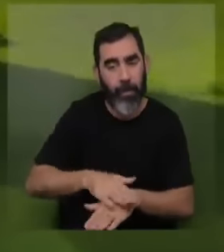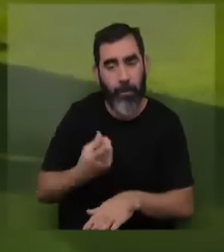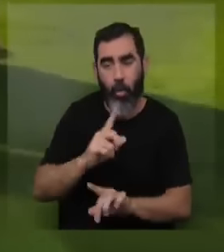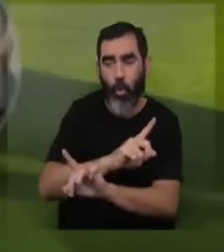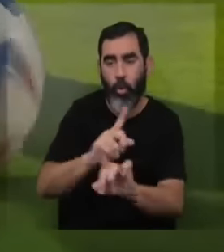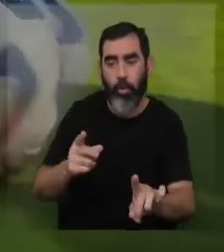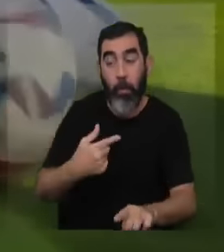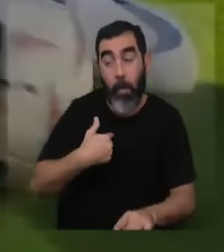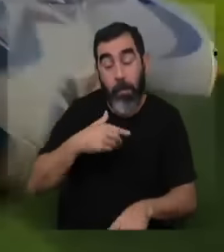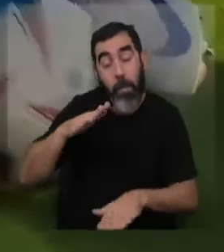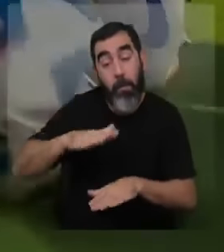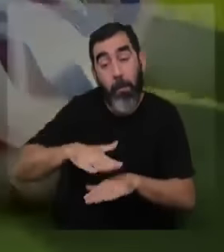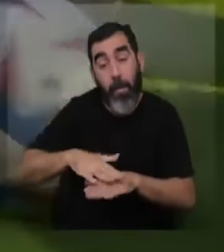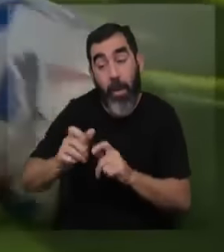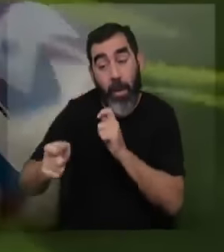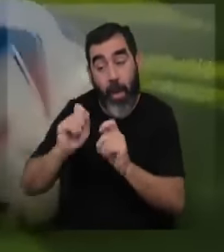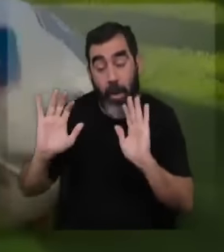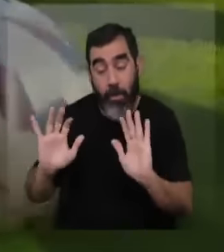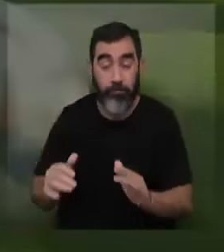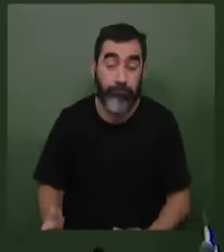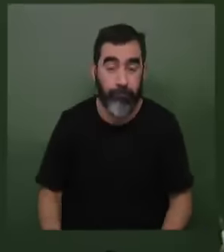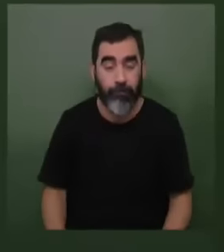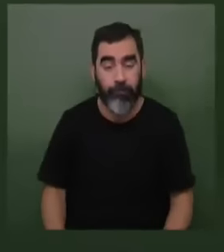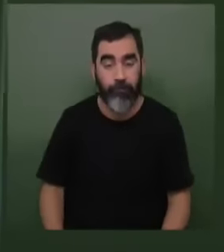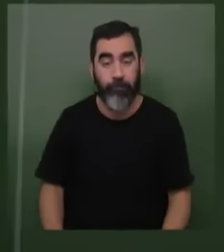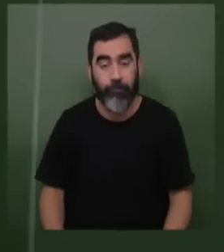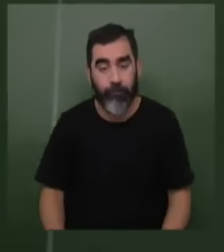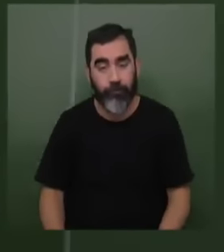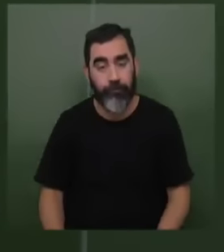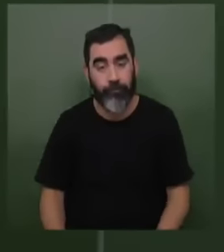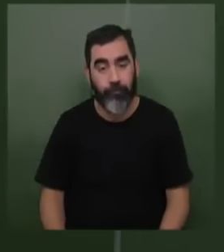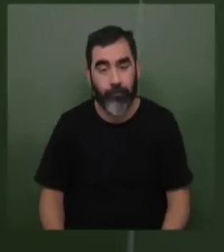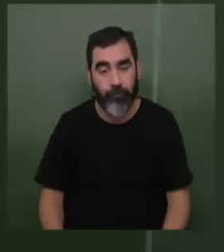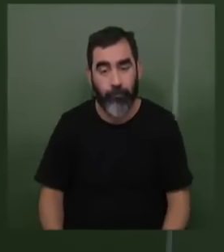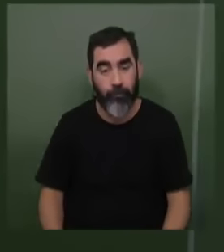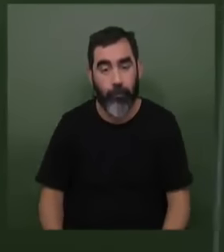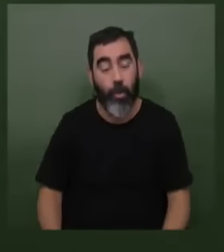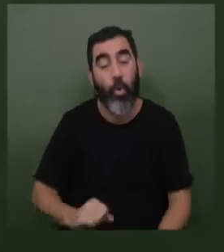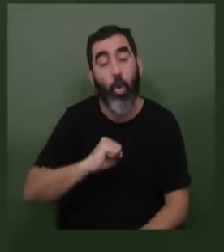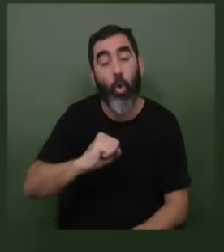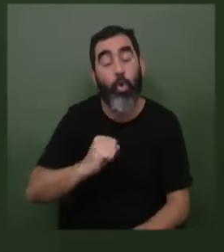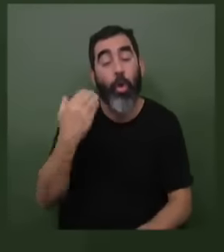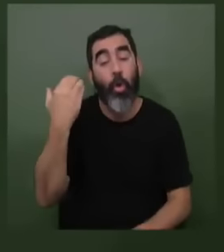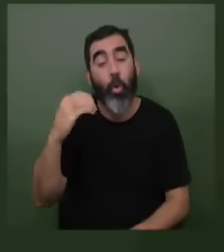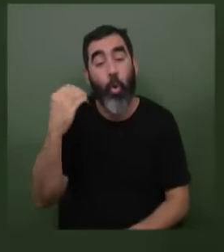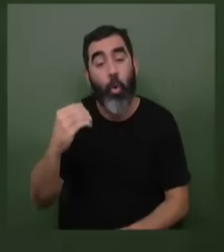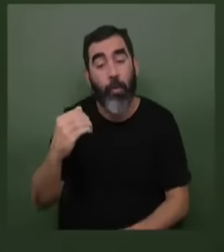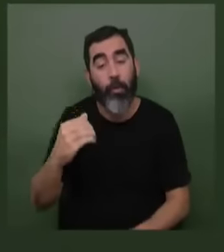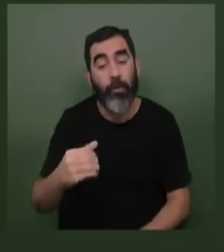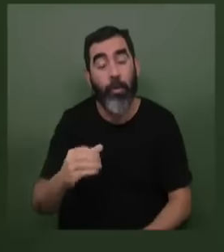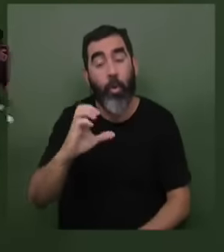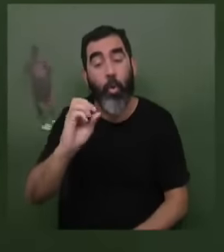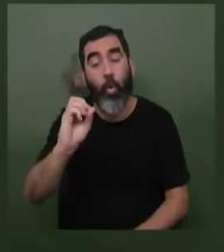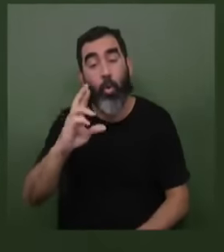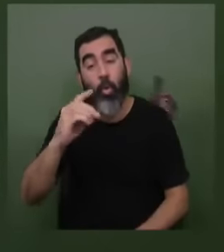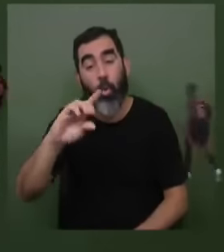para mí es penal continúa con el gol de Colombia más adelante puntea James Córdoba que